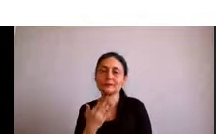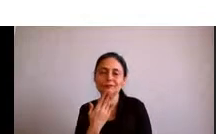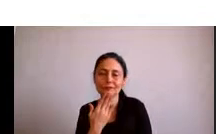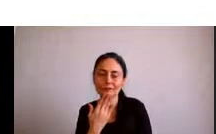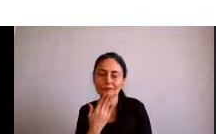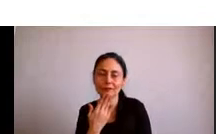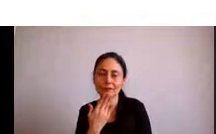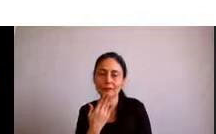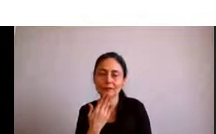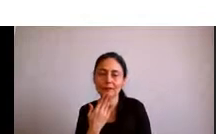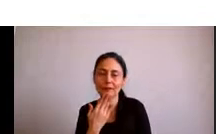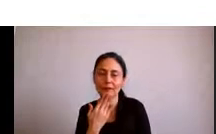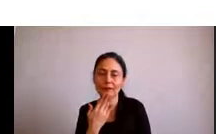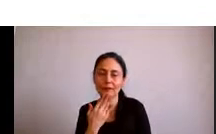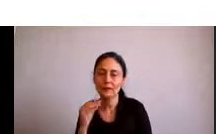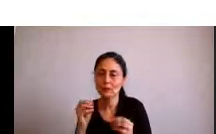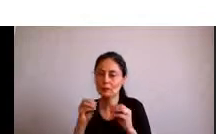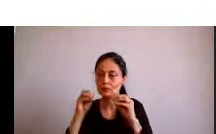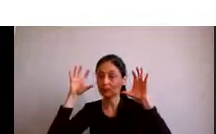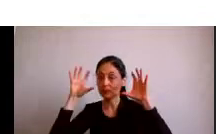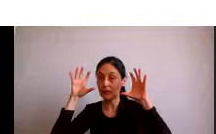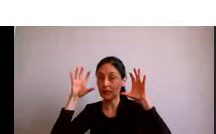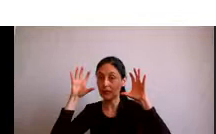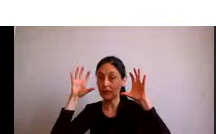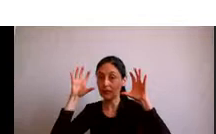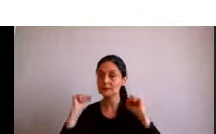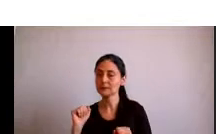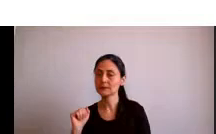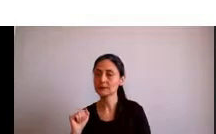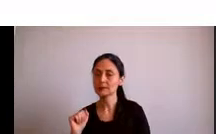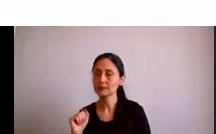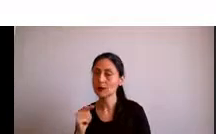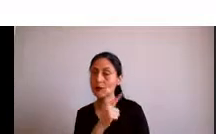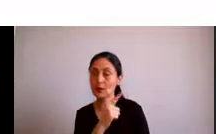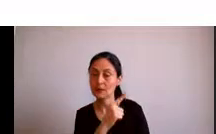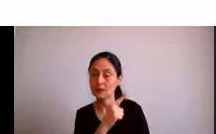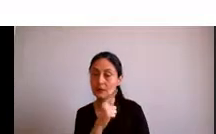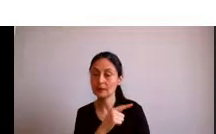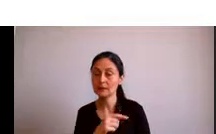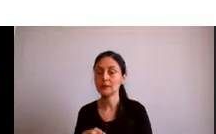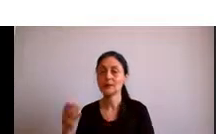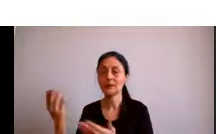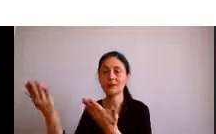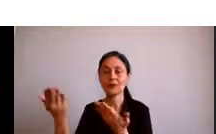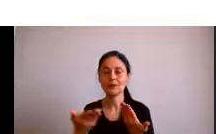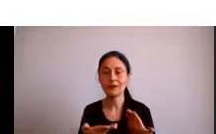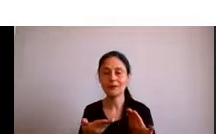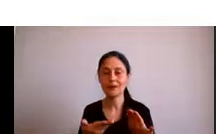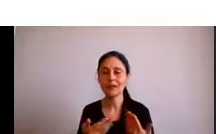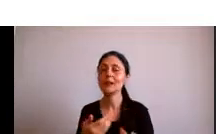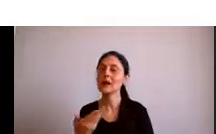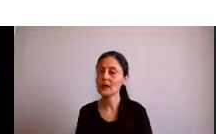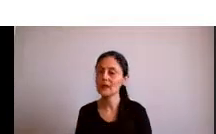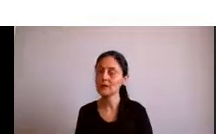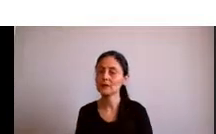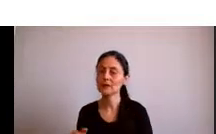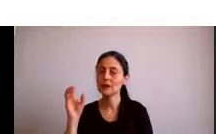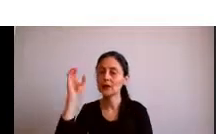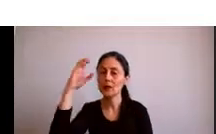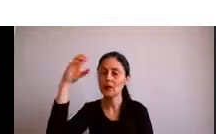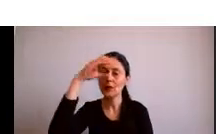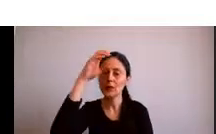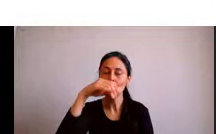un poco en alerta, como dice acá. Así es que también los quería invitar a eso, a que si quieren buscar un poquito más de